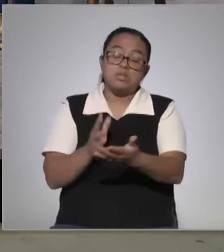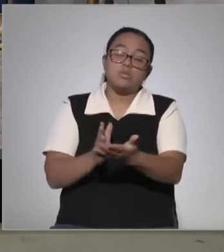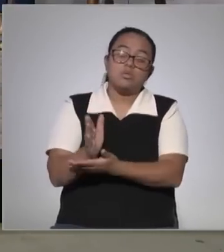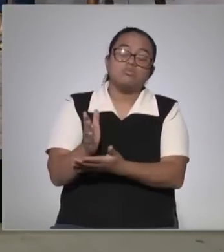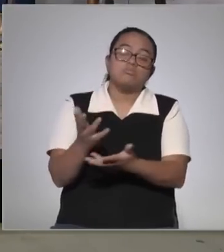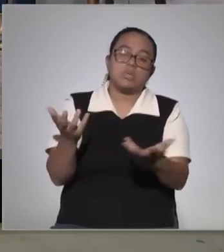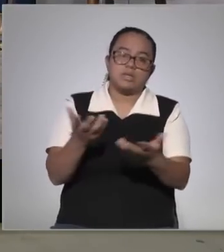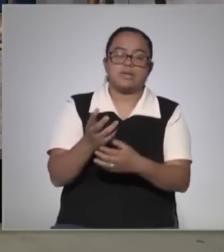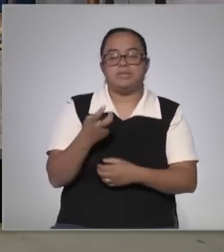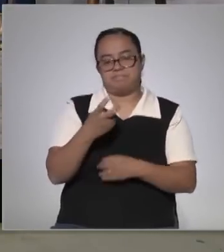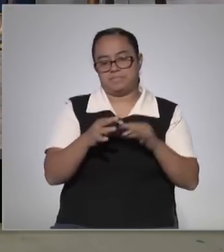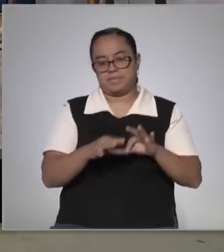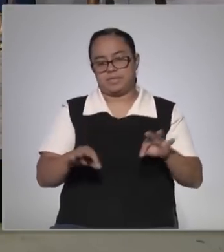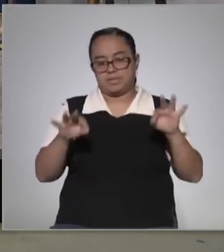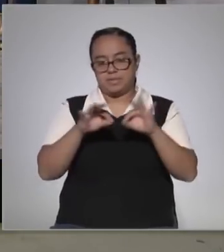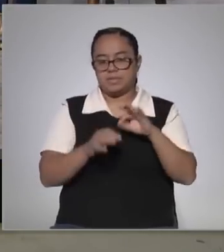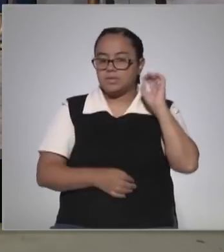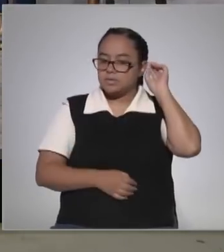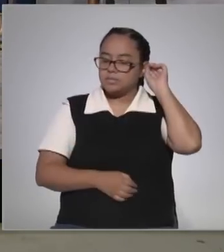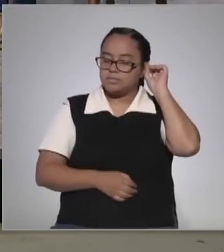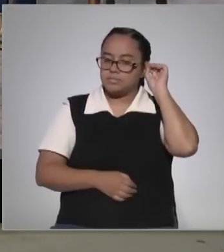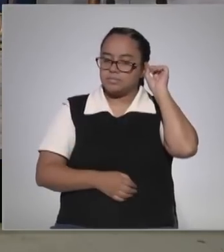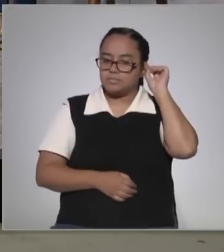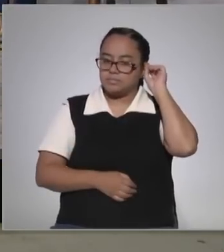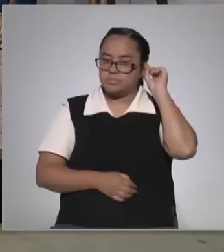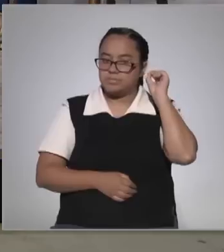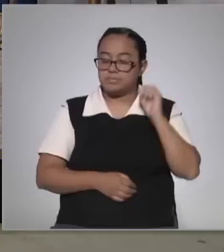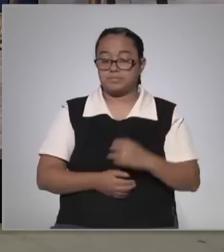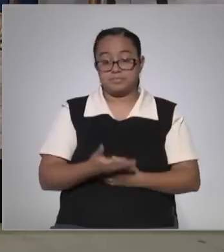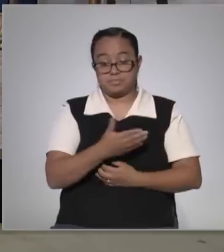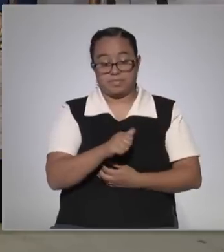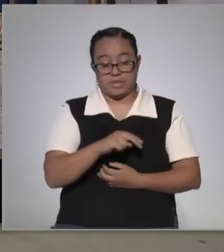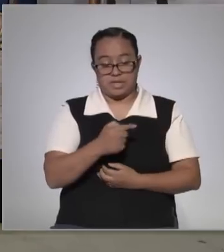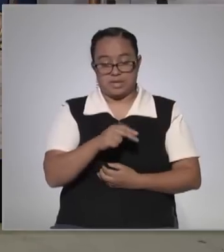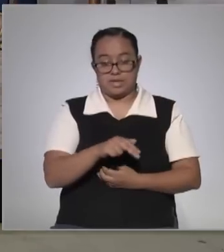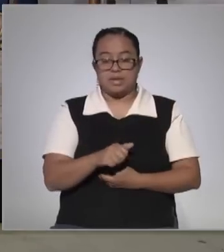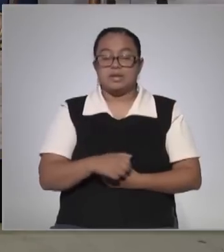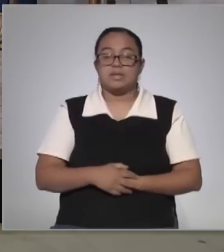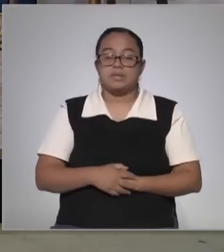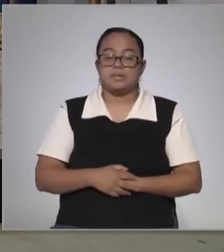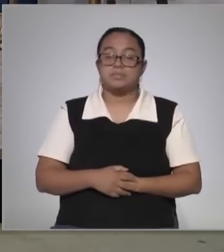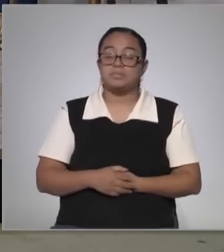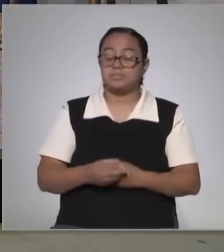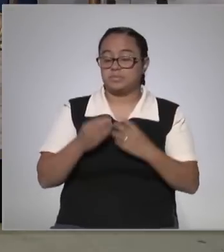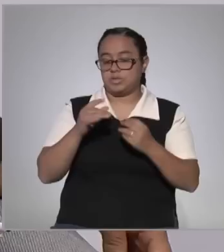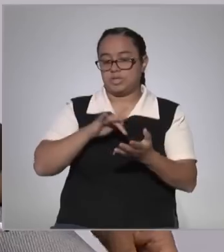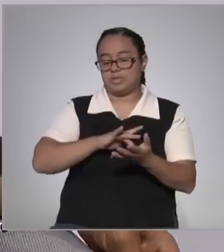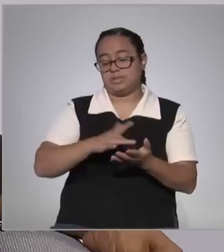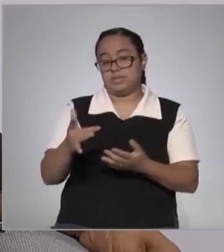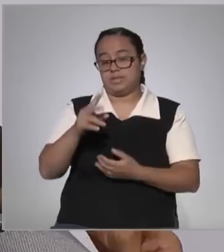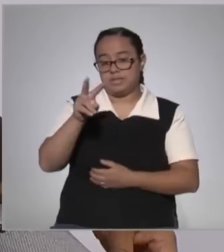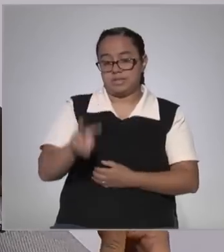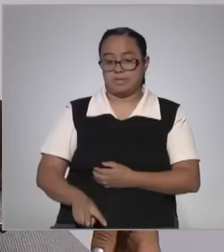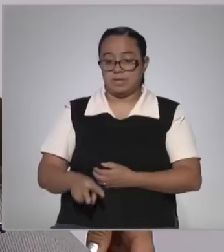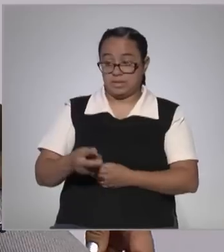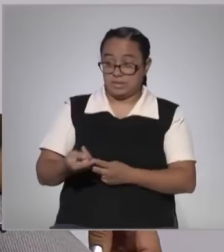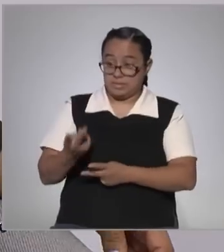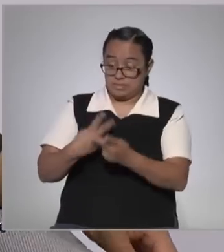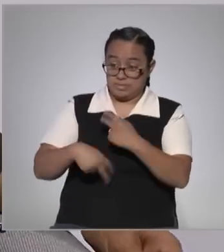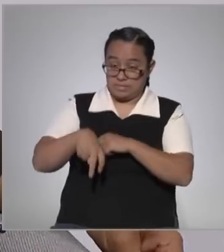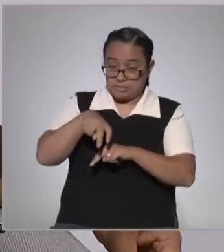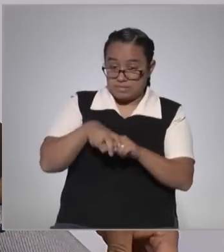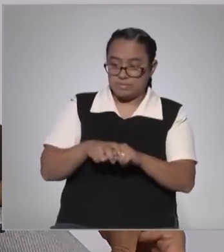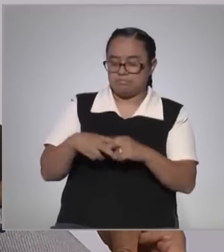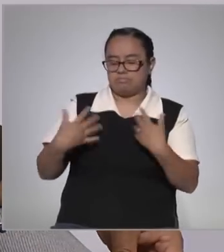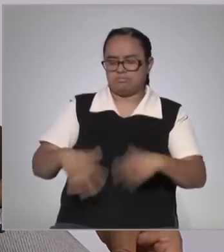una parte importante. Gracias, Beatriz. Angelina. Ay, muchas gracias. Primero que nada, ha sido muy enriquecedora